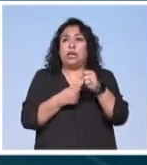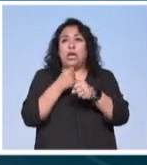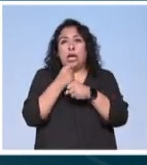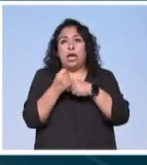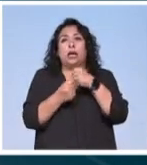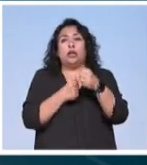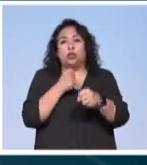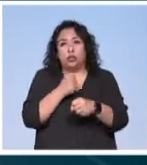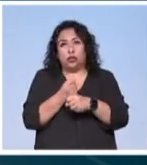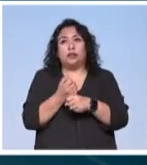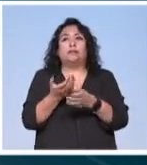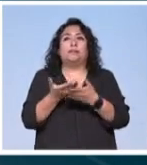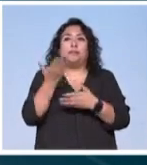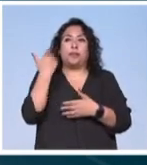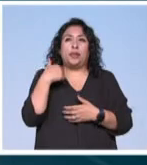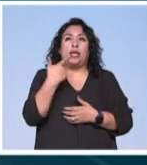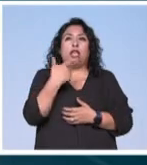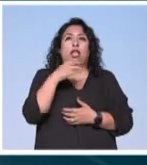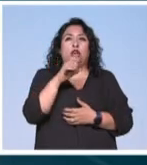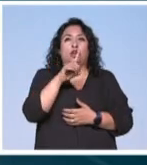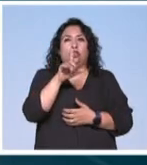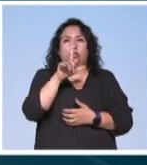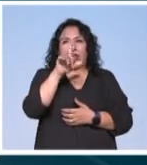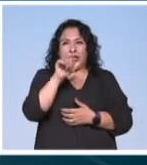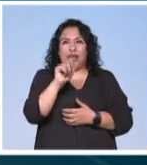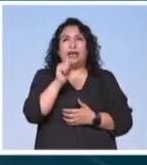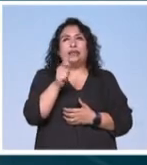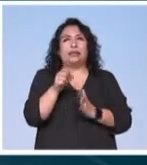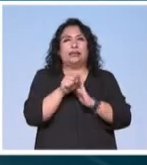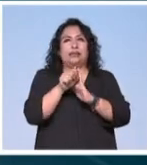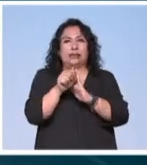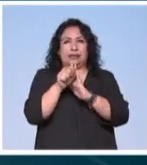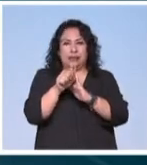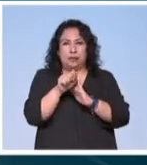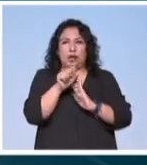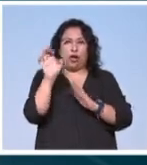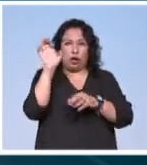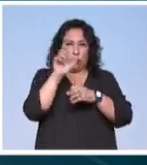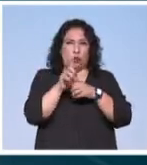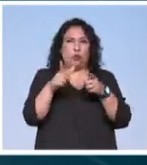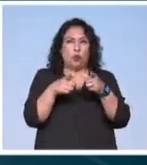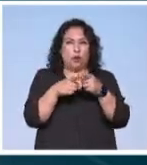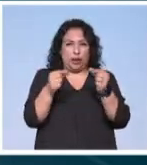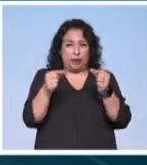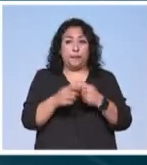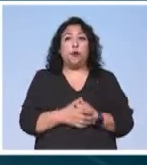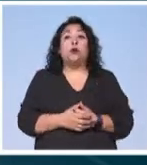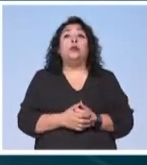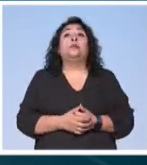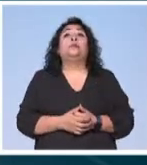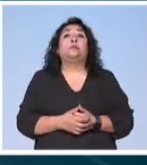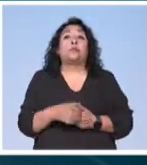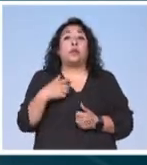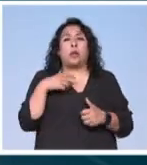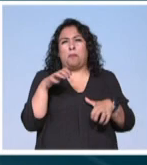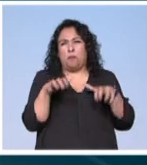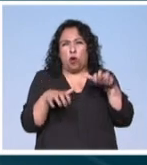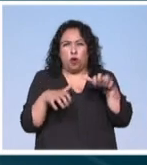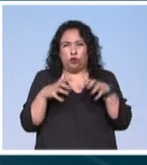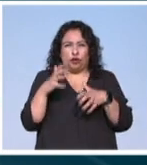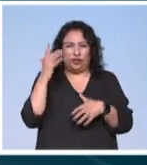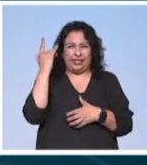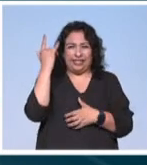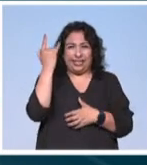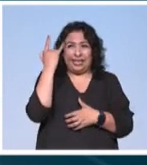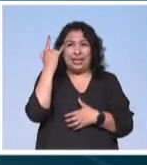décadas. Desde entonces, Godzilla se ha convertido en un símbolo perdurable de la cultura japonesa. El género de monstruos gigantes,